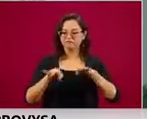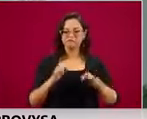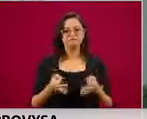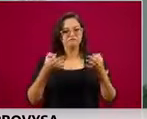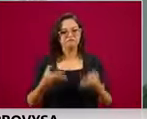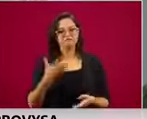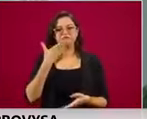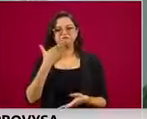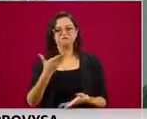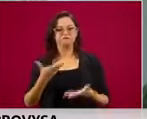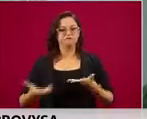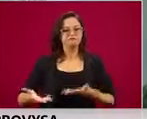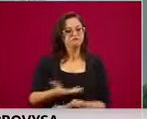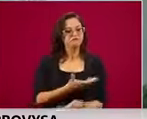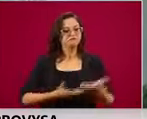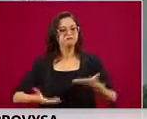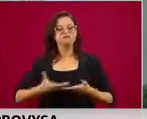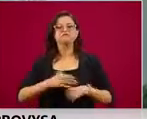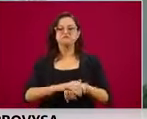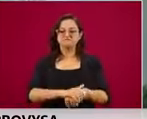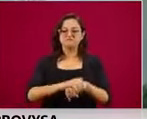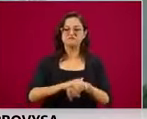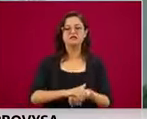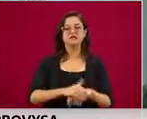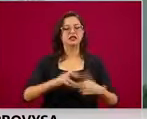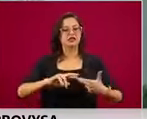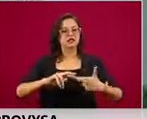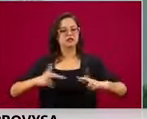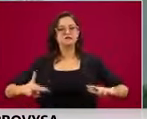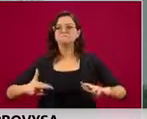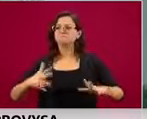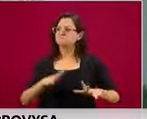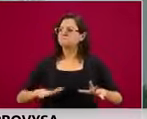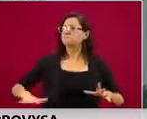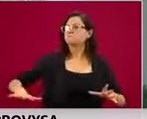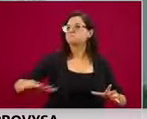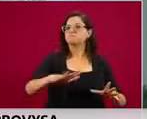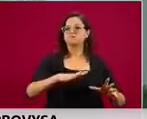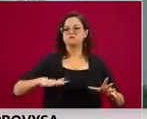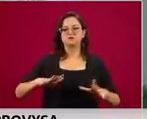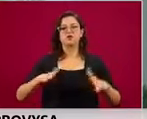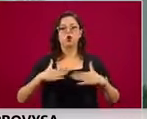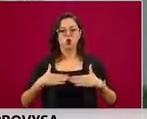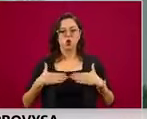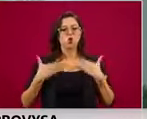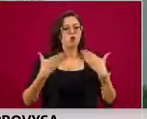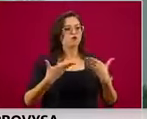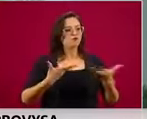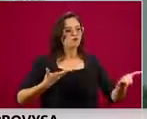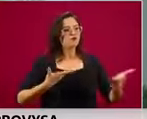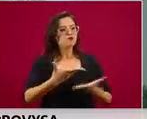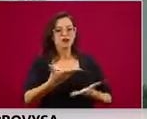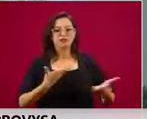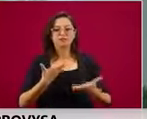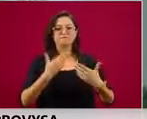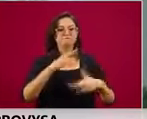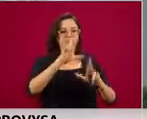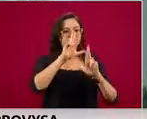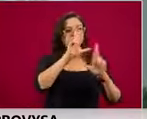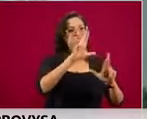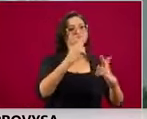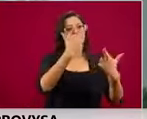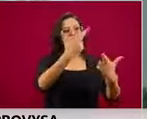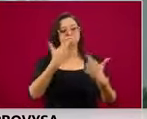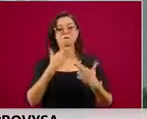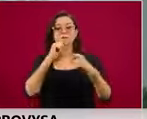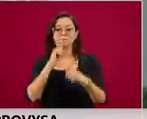compartimos amistad, relación, sociedad. Nuestra relación se basa en confianza mutua, en respeto mutuo, y